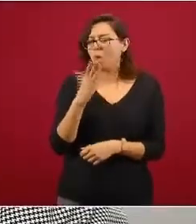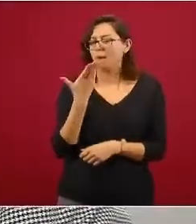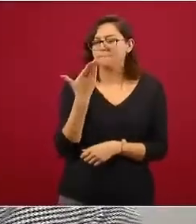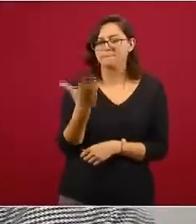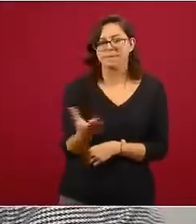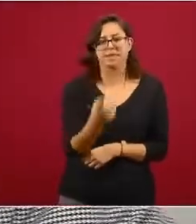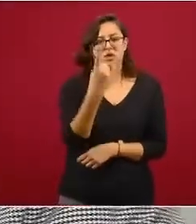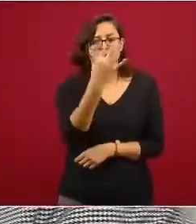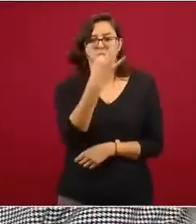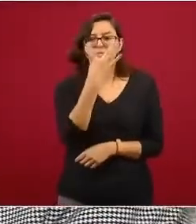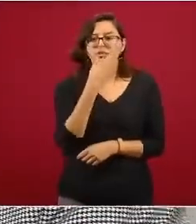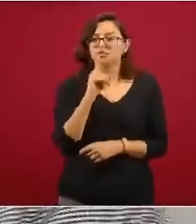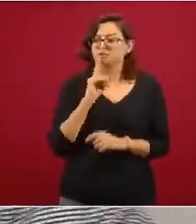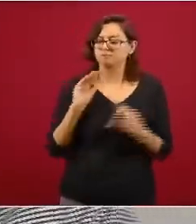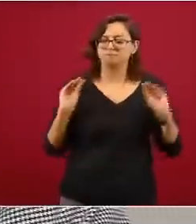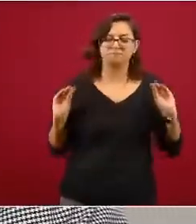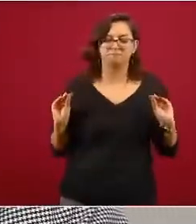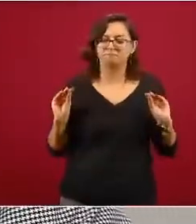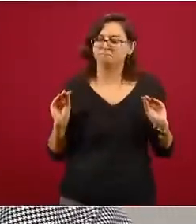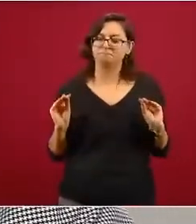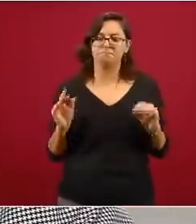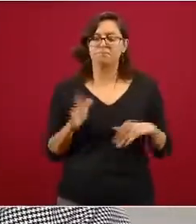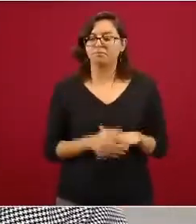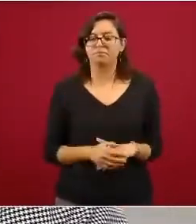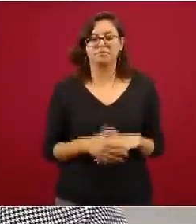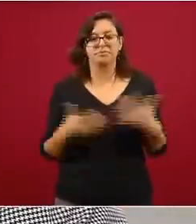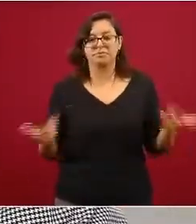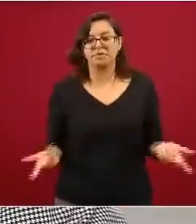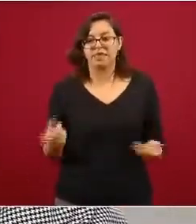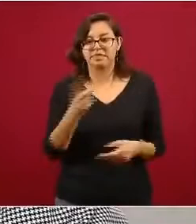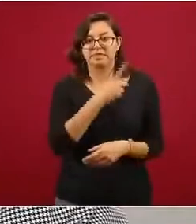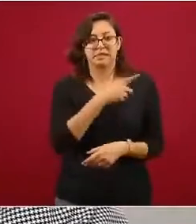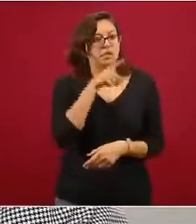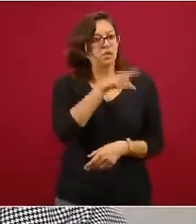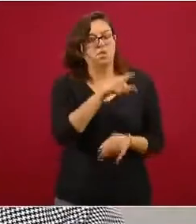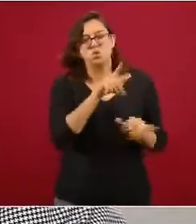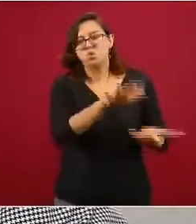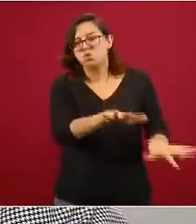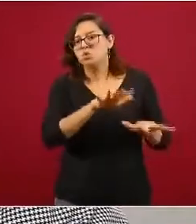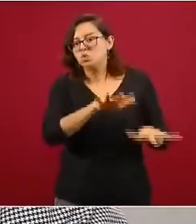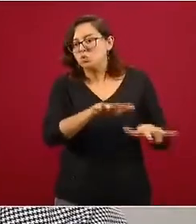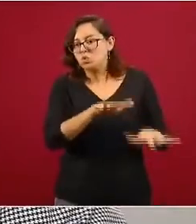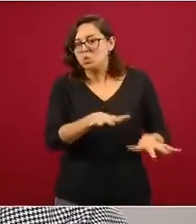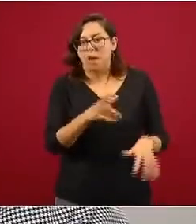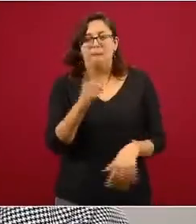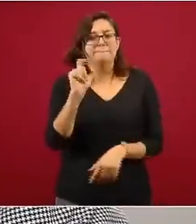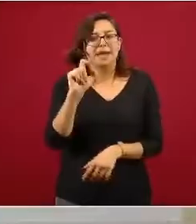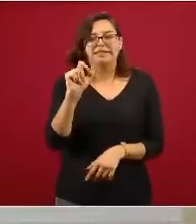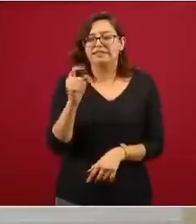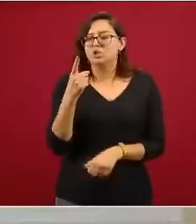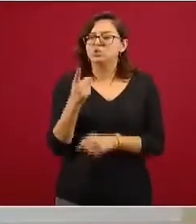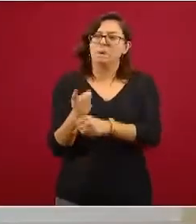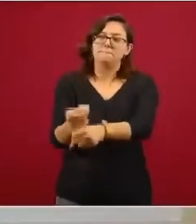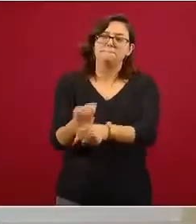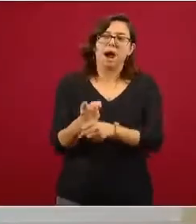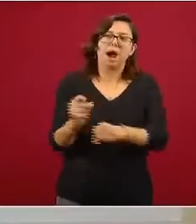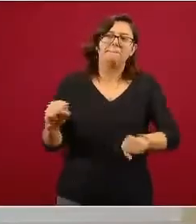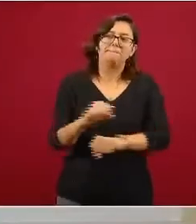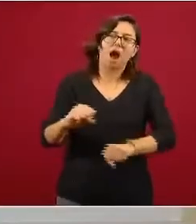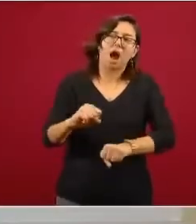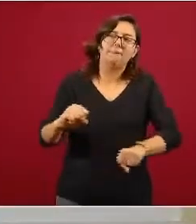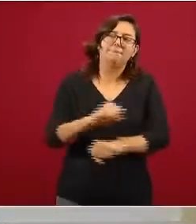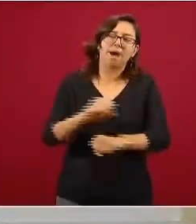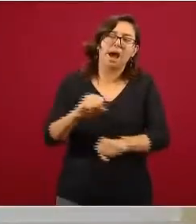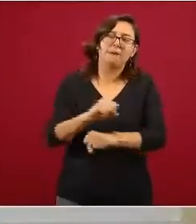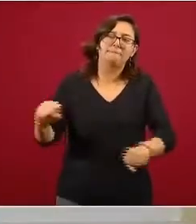silencio porque para honrar al doctor necesitaríamos 21 cañonazos, ¿no? Y 12 horas de aplausos, porque fue el profesor y la guía